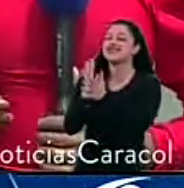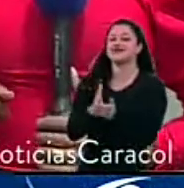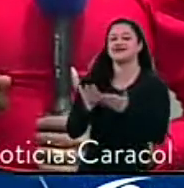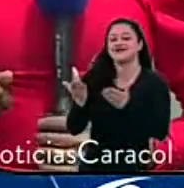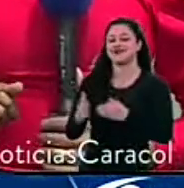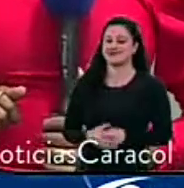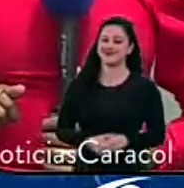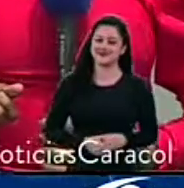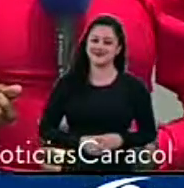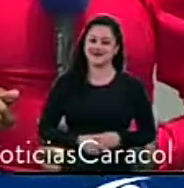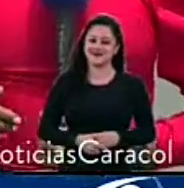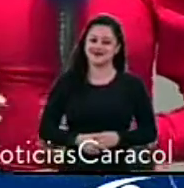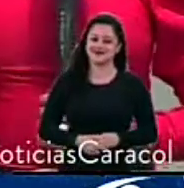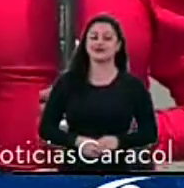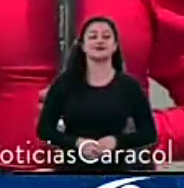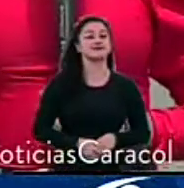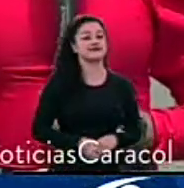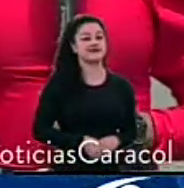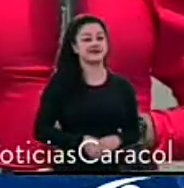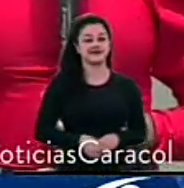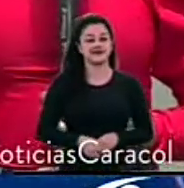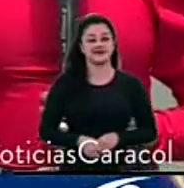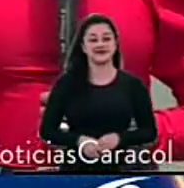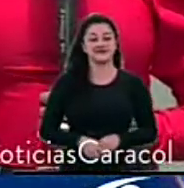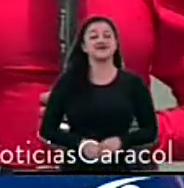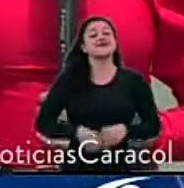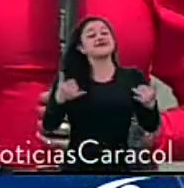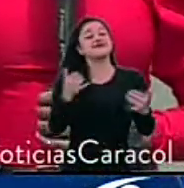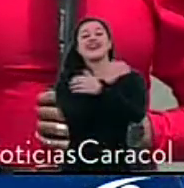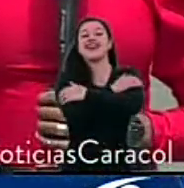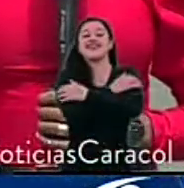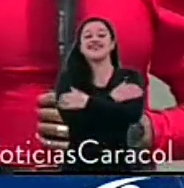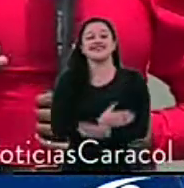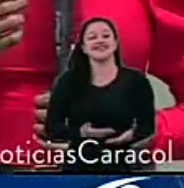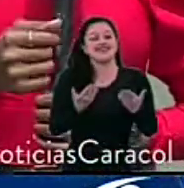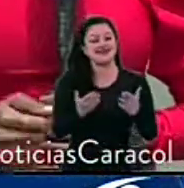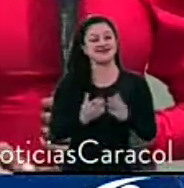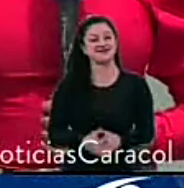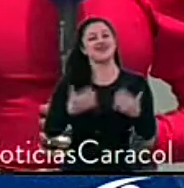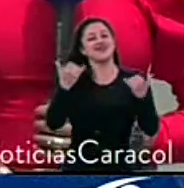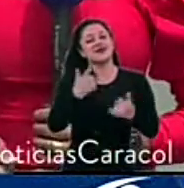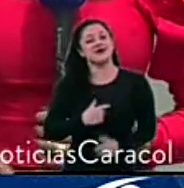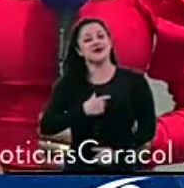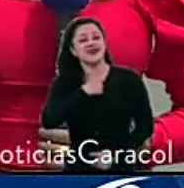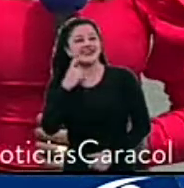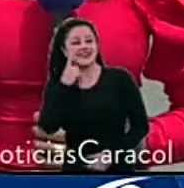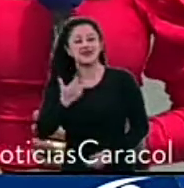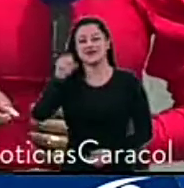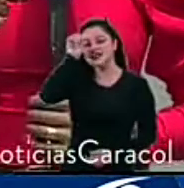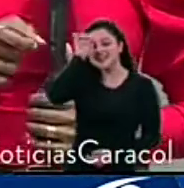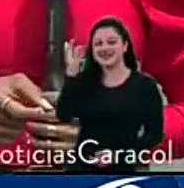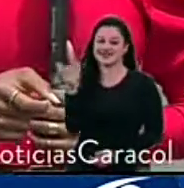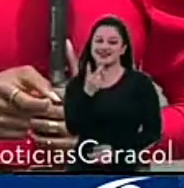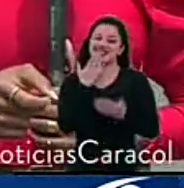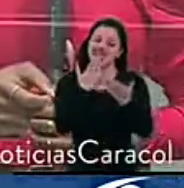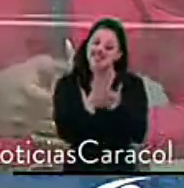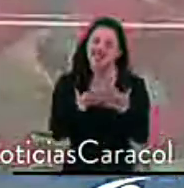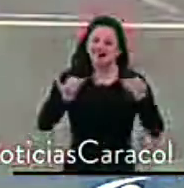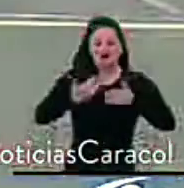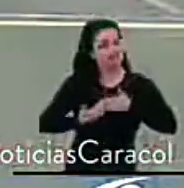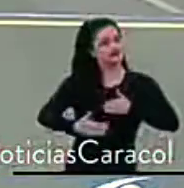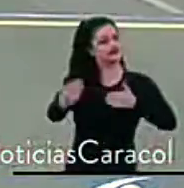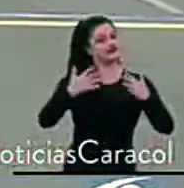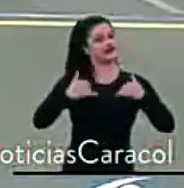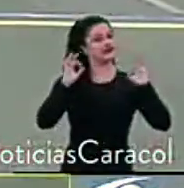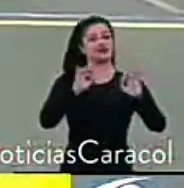Un abrazo, Daniela, Juan Diego, felices Pascuas para ustedes y también para los televidentes. Es 25 de diciembre, hay grito de feria en Cali y